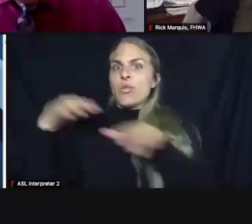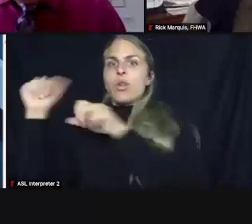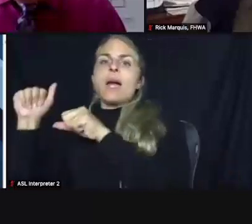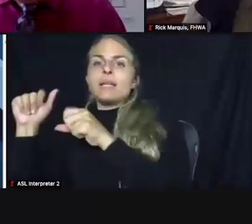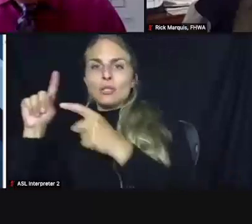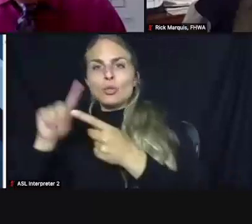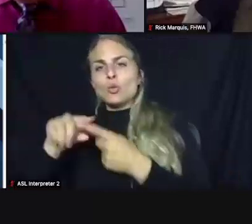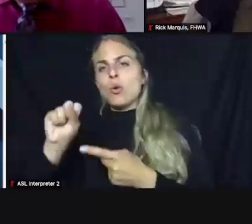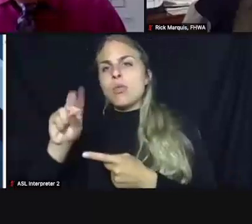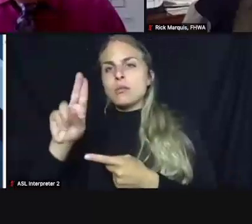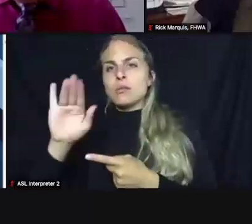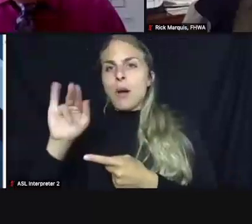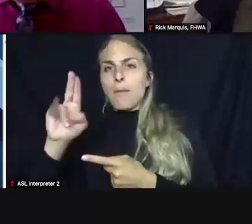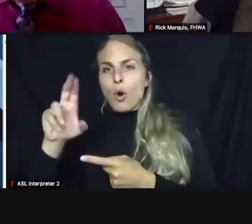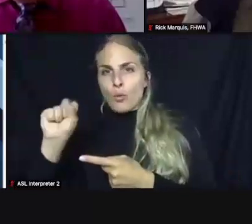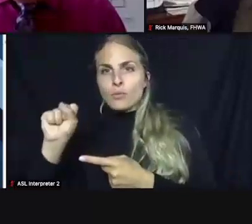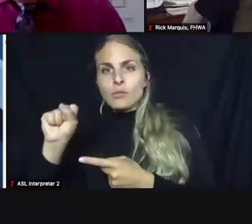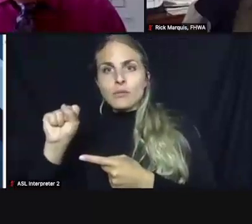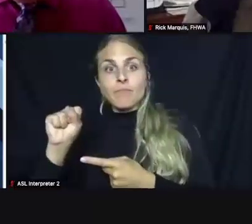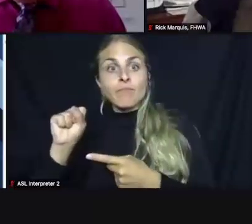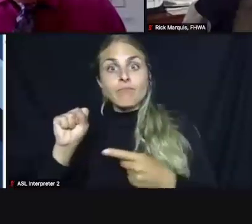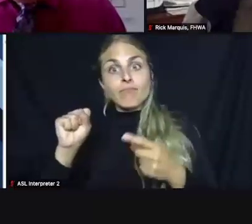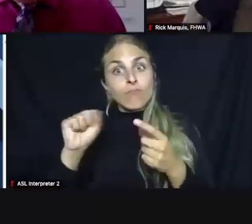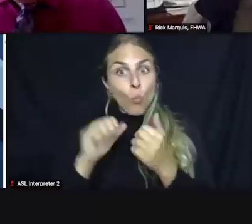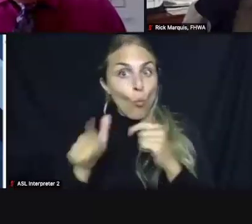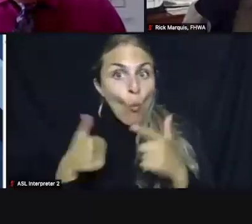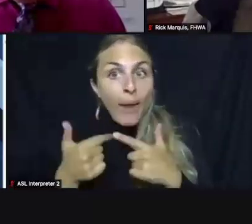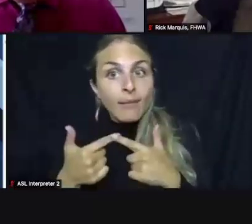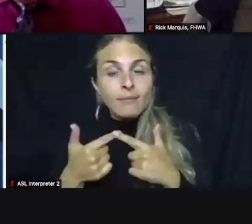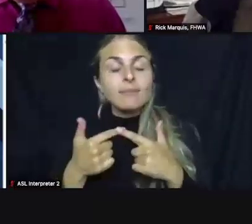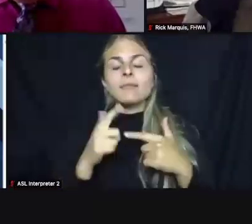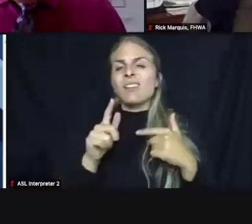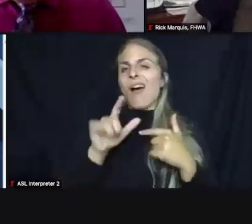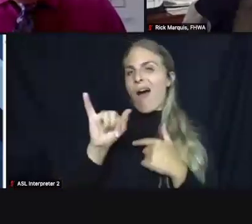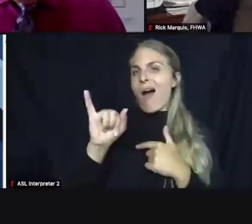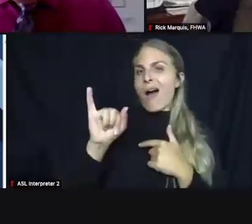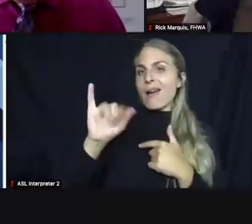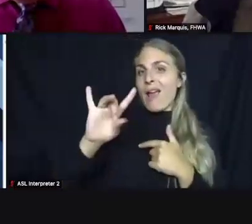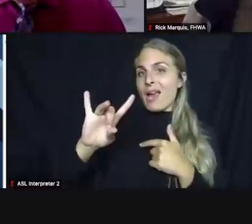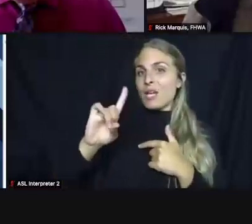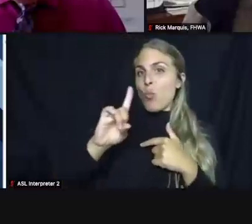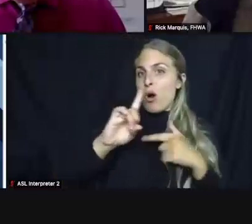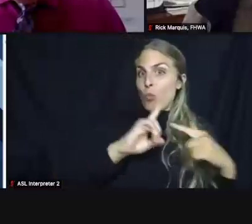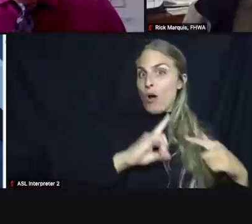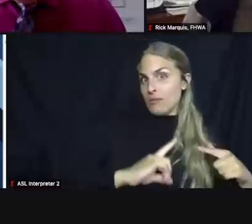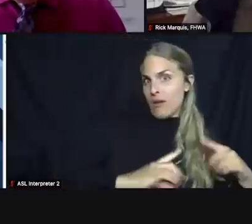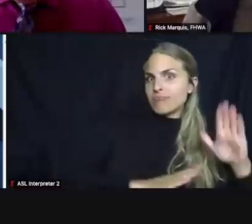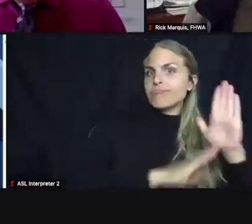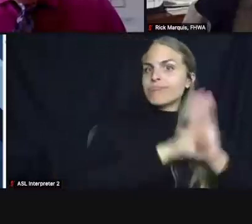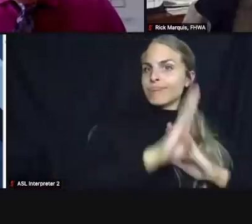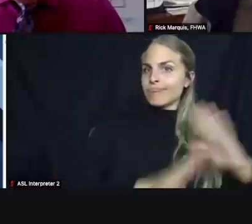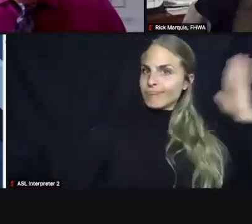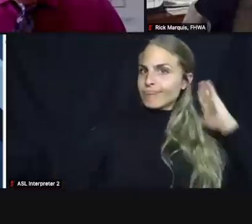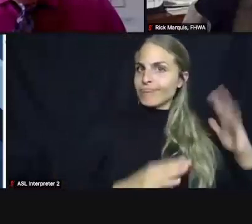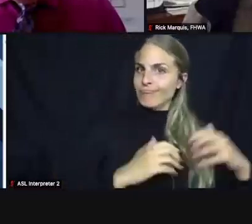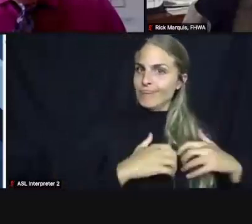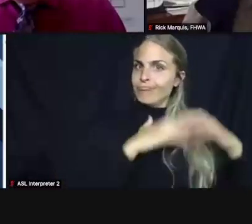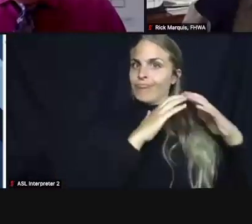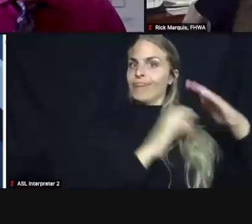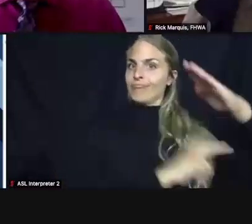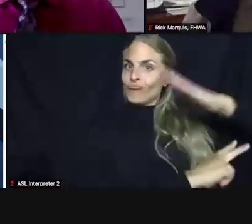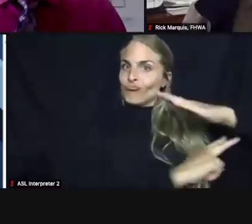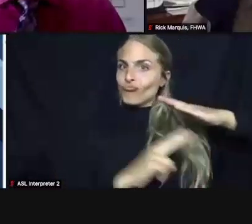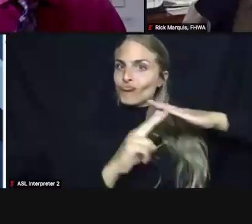Distrito 15 y la huida hacia las áreas